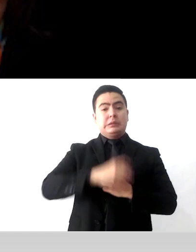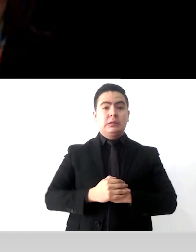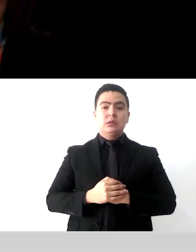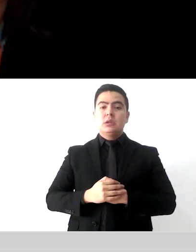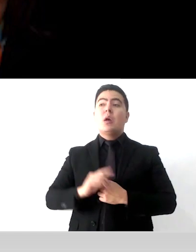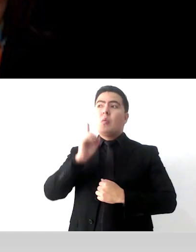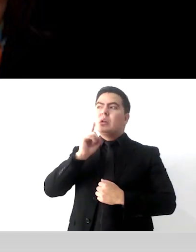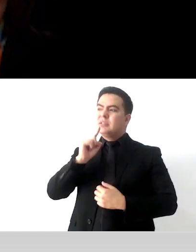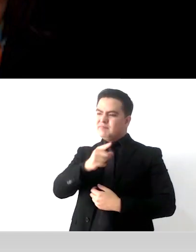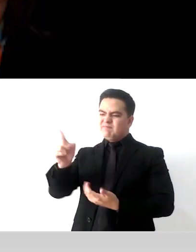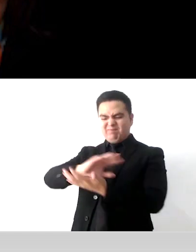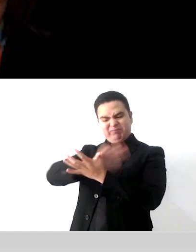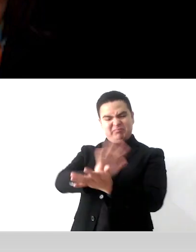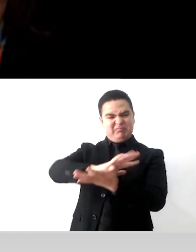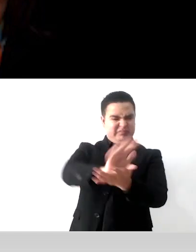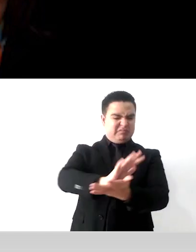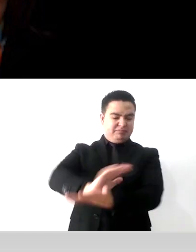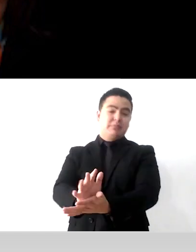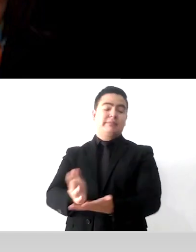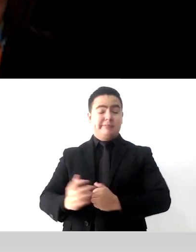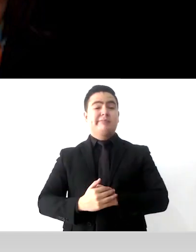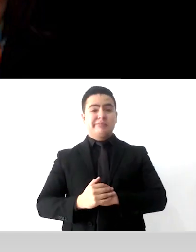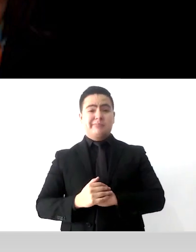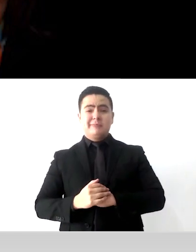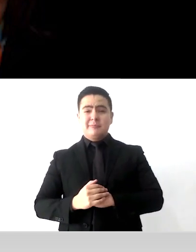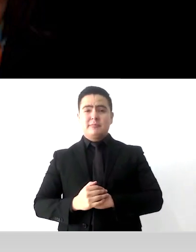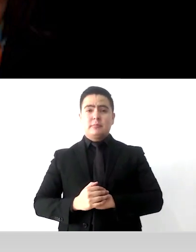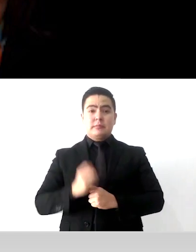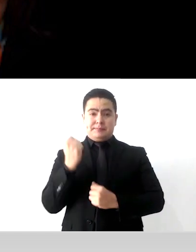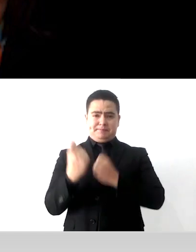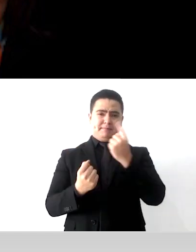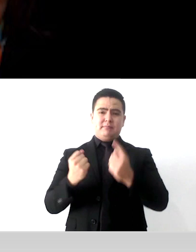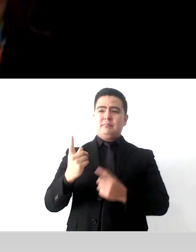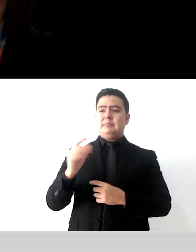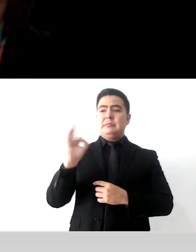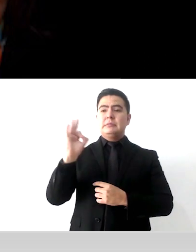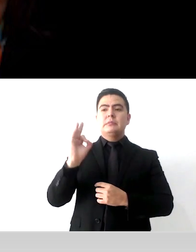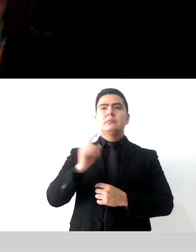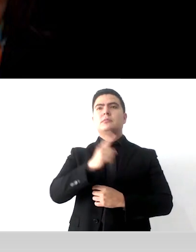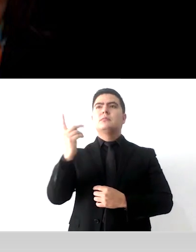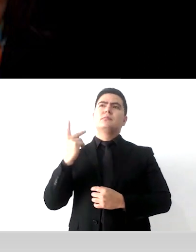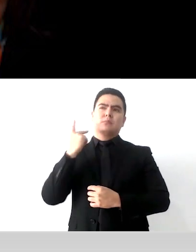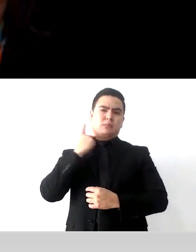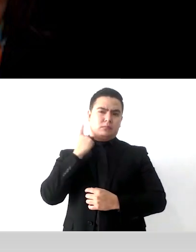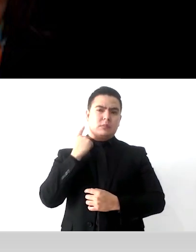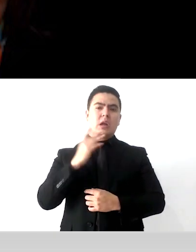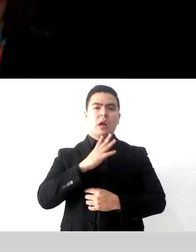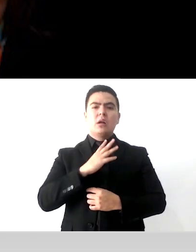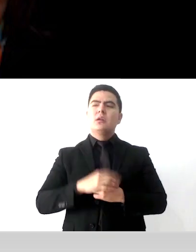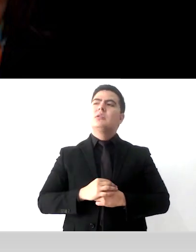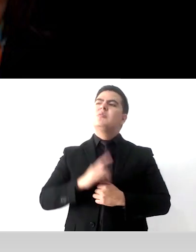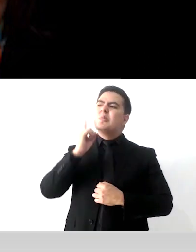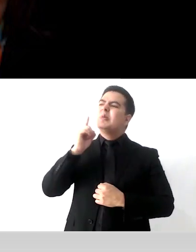¿no? Tenemos ejemplos de asuntos que han llegado a los tribunales electorales en donde se dice las mujeres a su